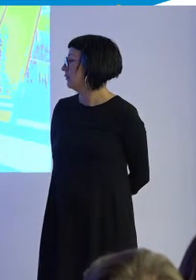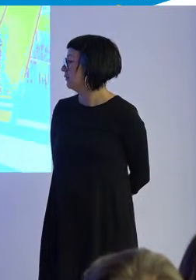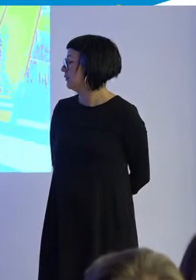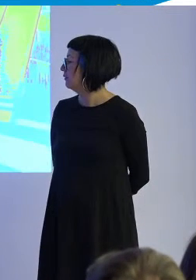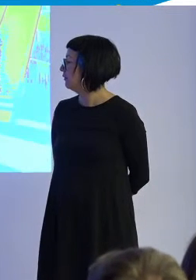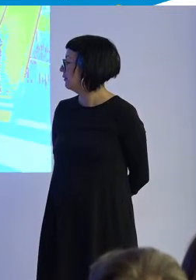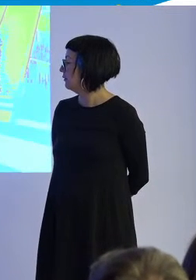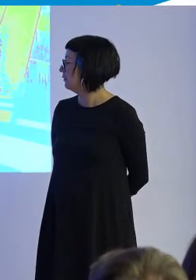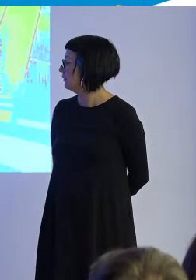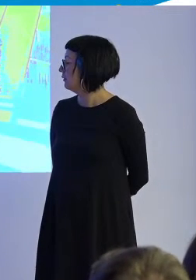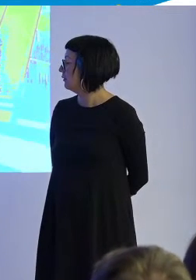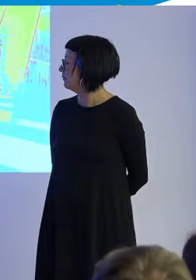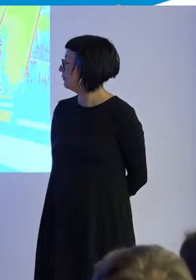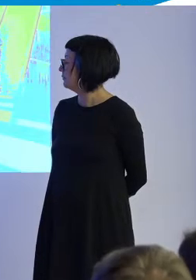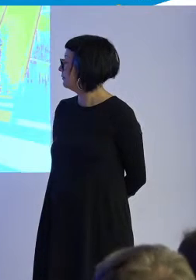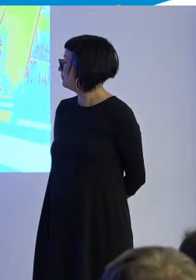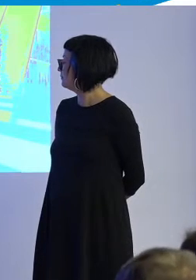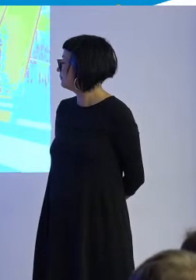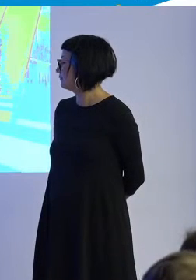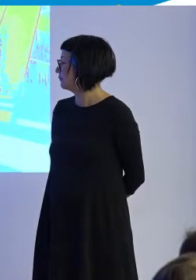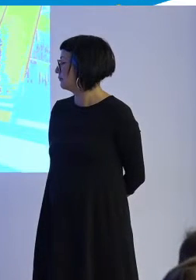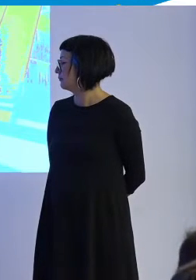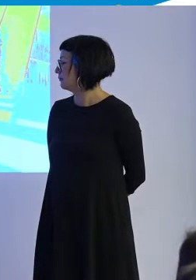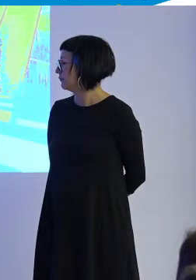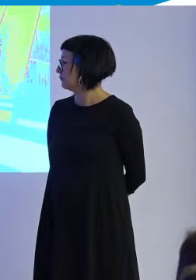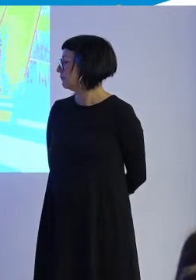¿Es el de abajo el 3?